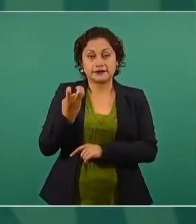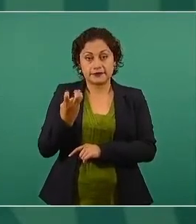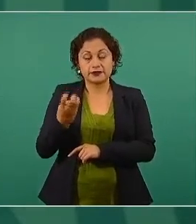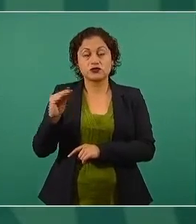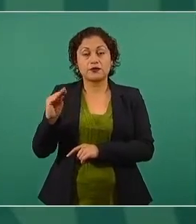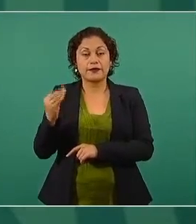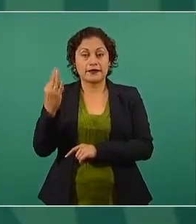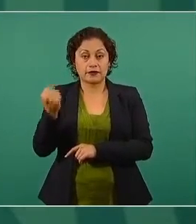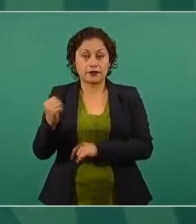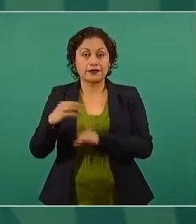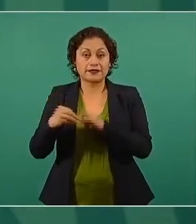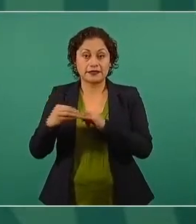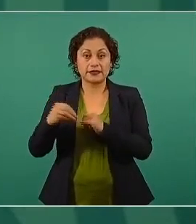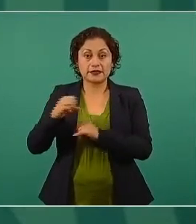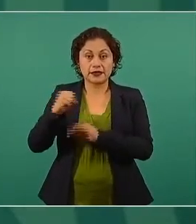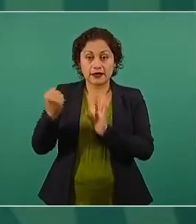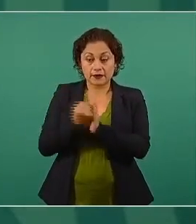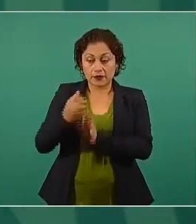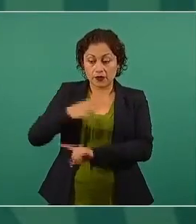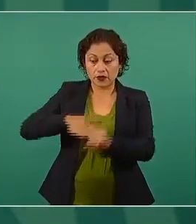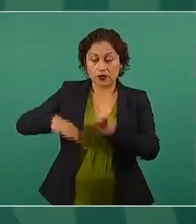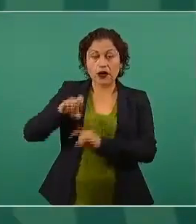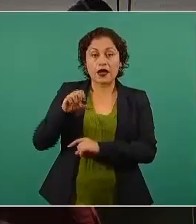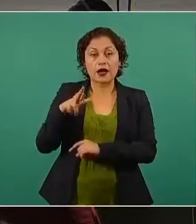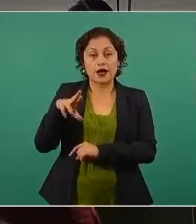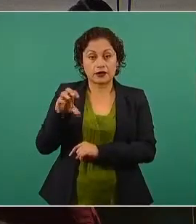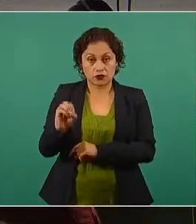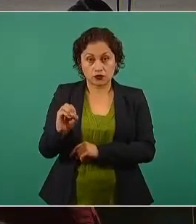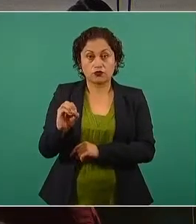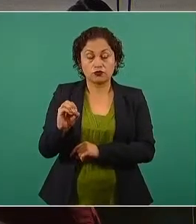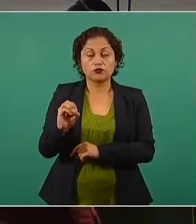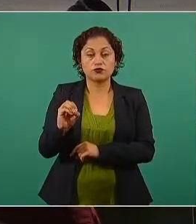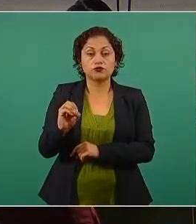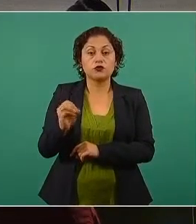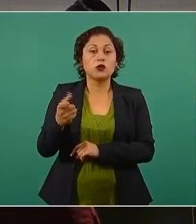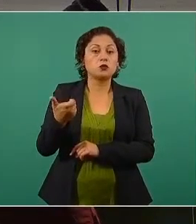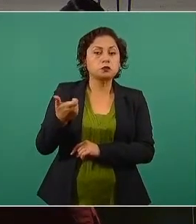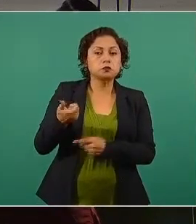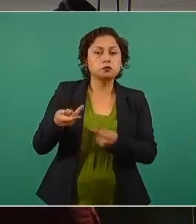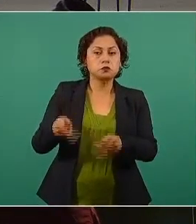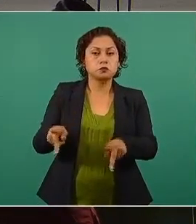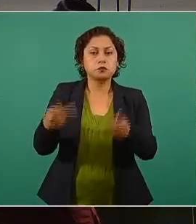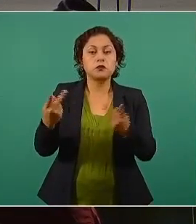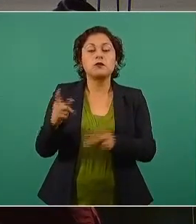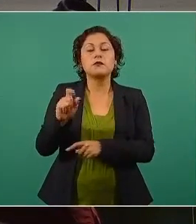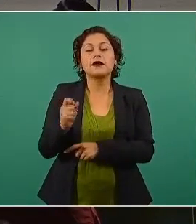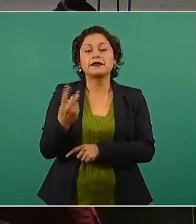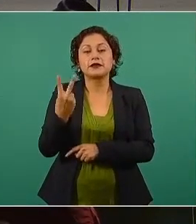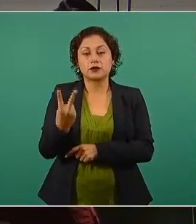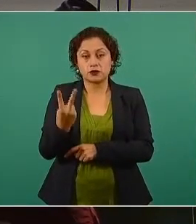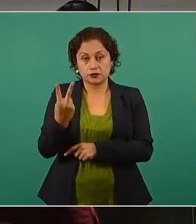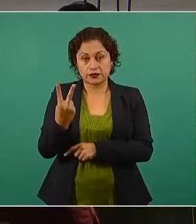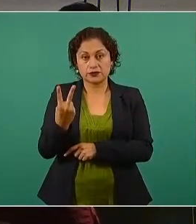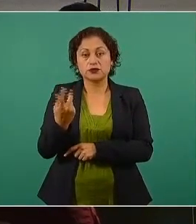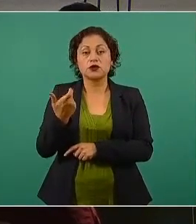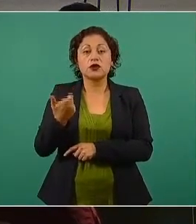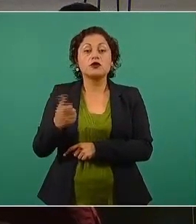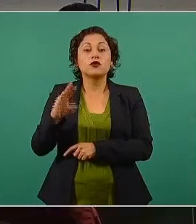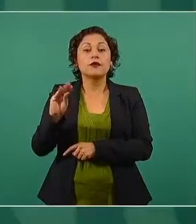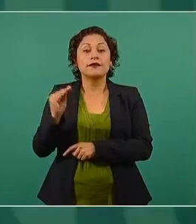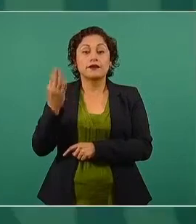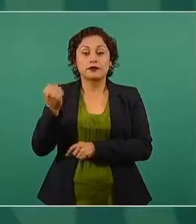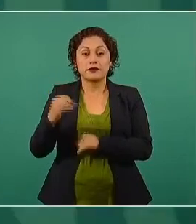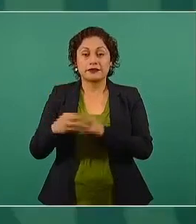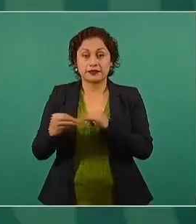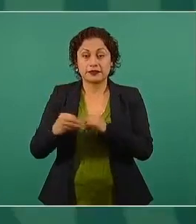centavos en la estación de servicio de la marca Arco, con un precio promedio al público de 22 pesos con 99 centavos. Y